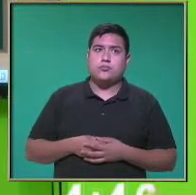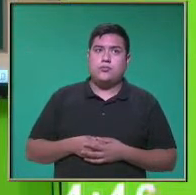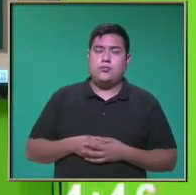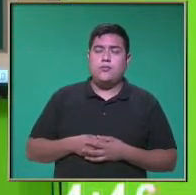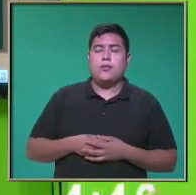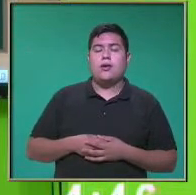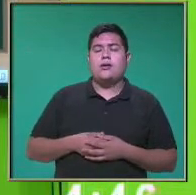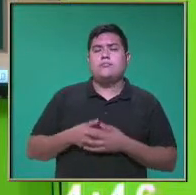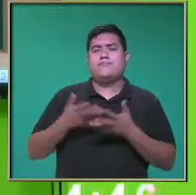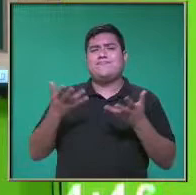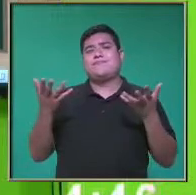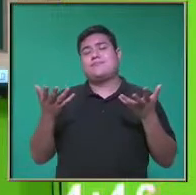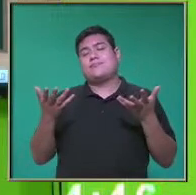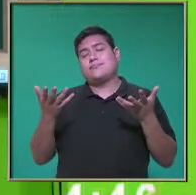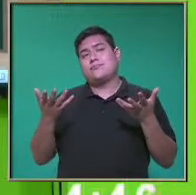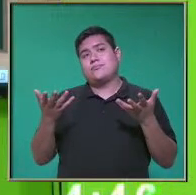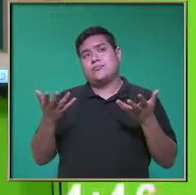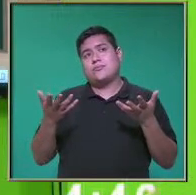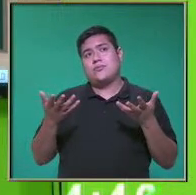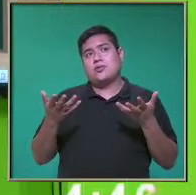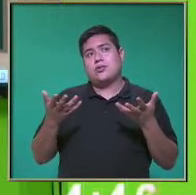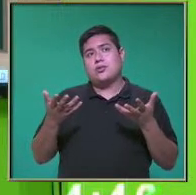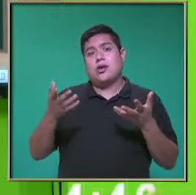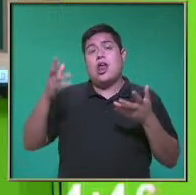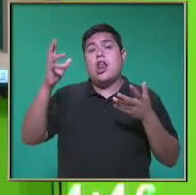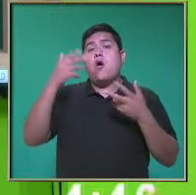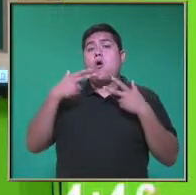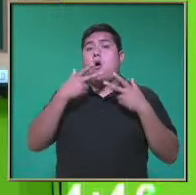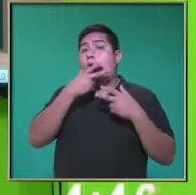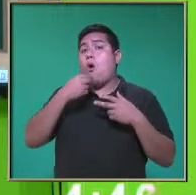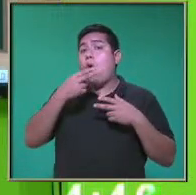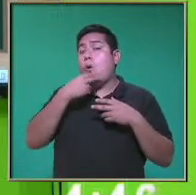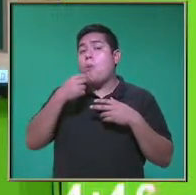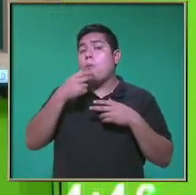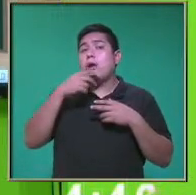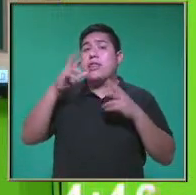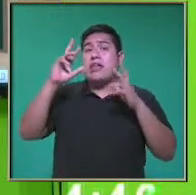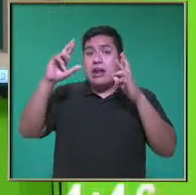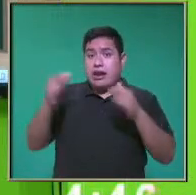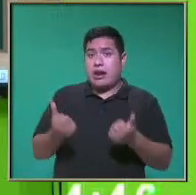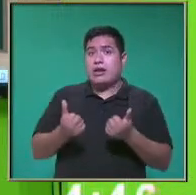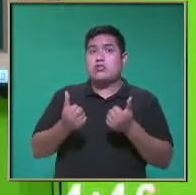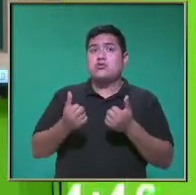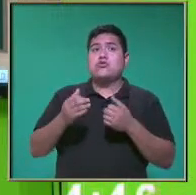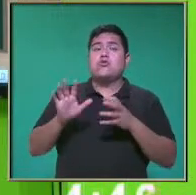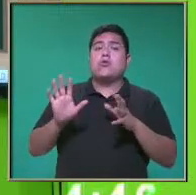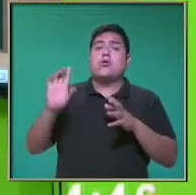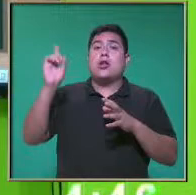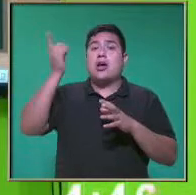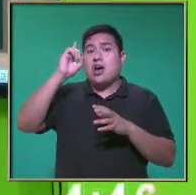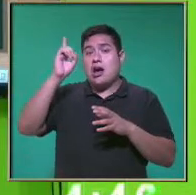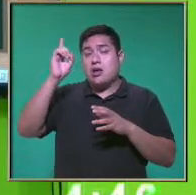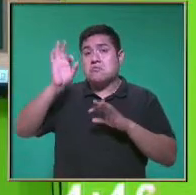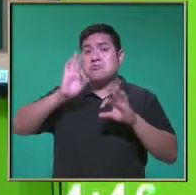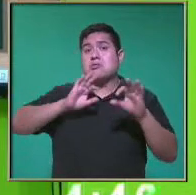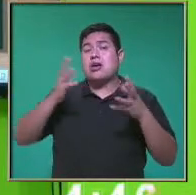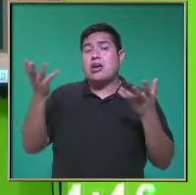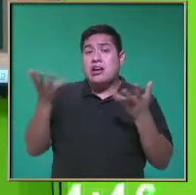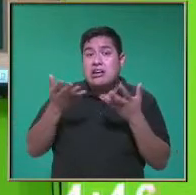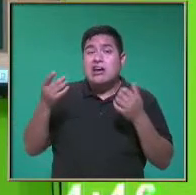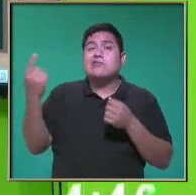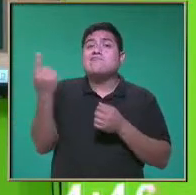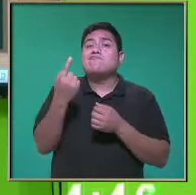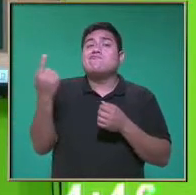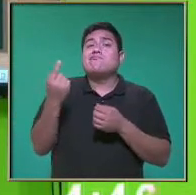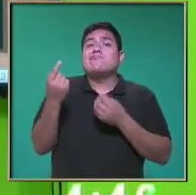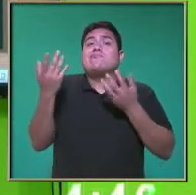estaba haciendo el granjero cuando su caballo todavía no regresaba? O en este caso,